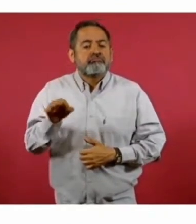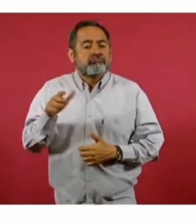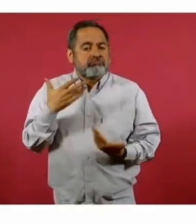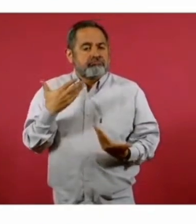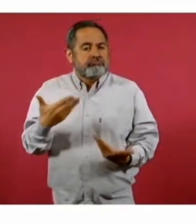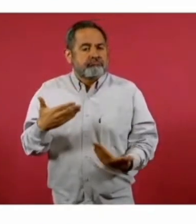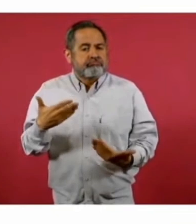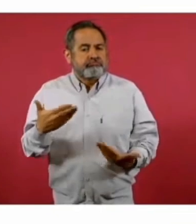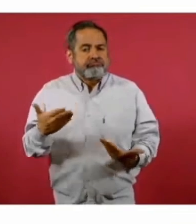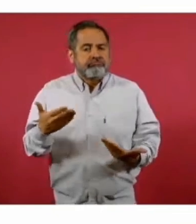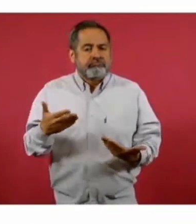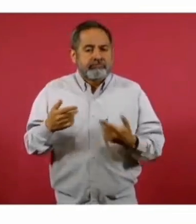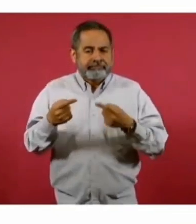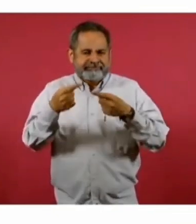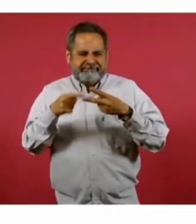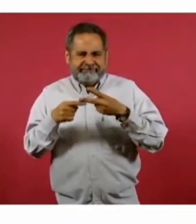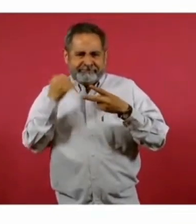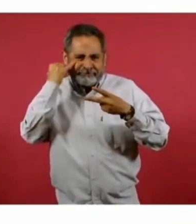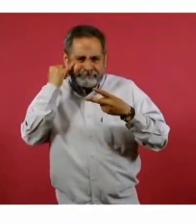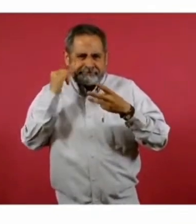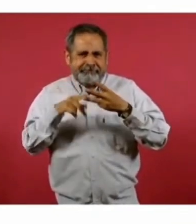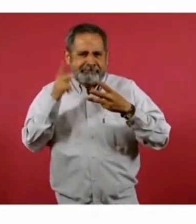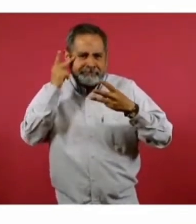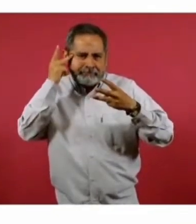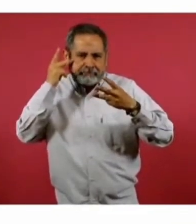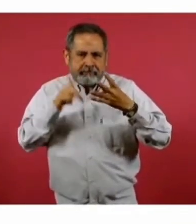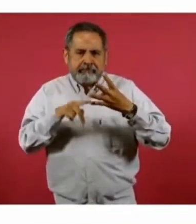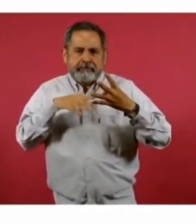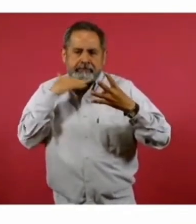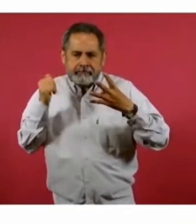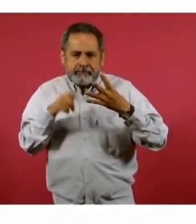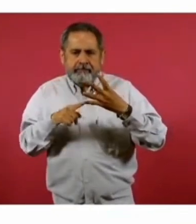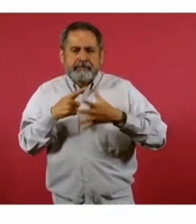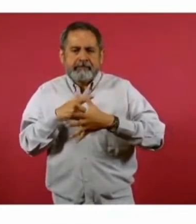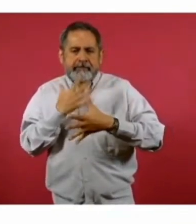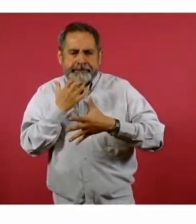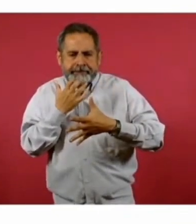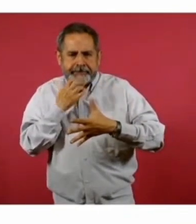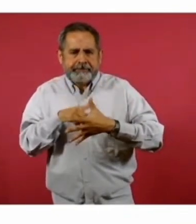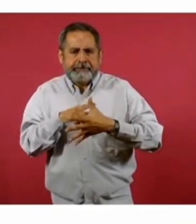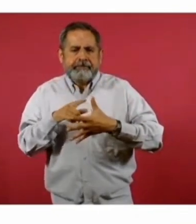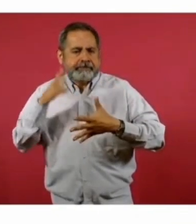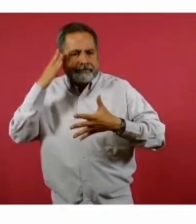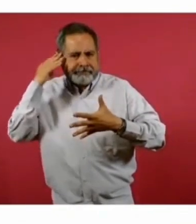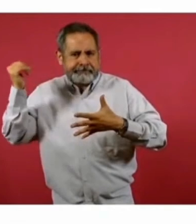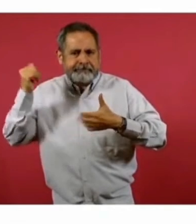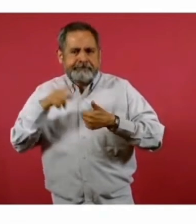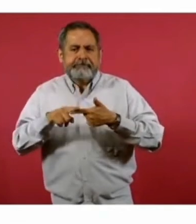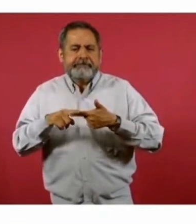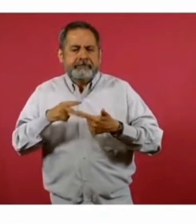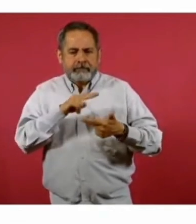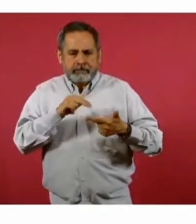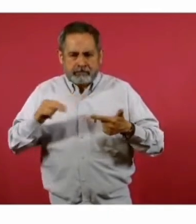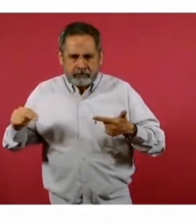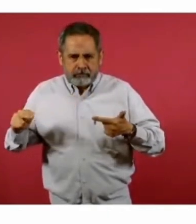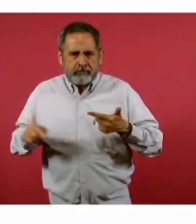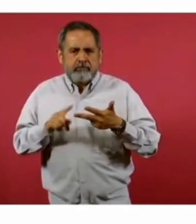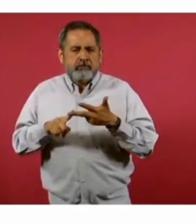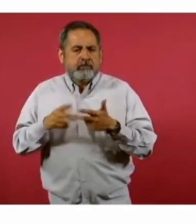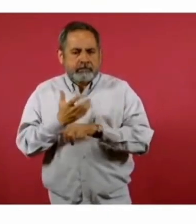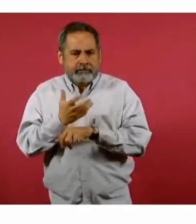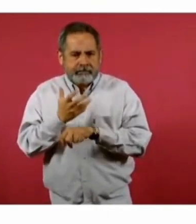2.6%, seguido de Japón, Corea del Sur, Alemania, Israel, Países Bajos, Noruega,